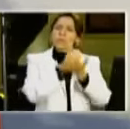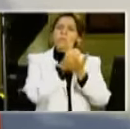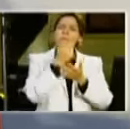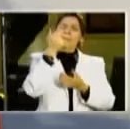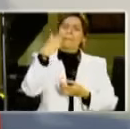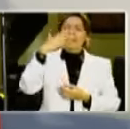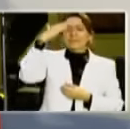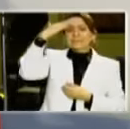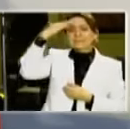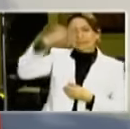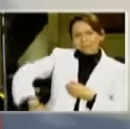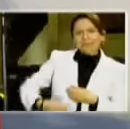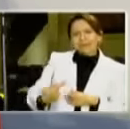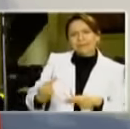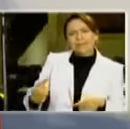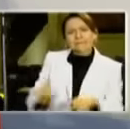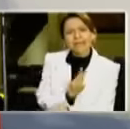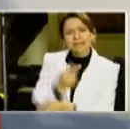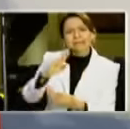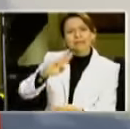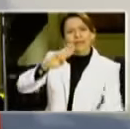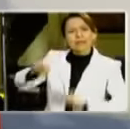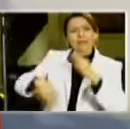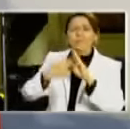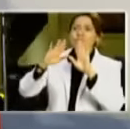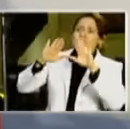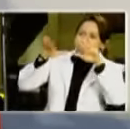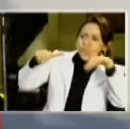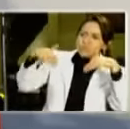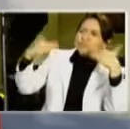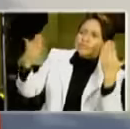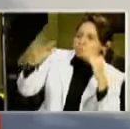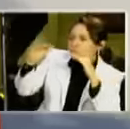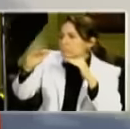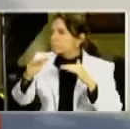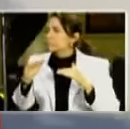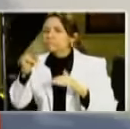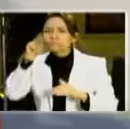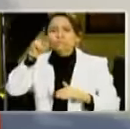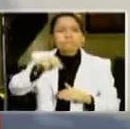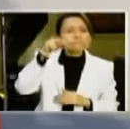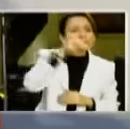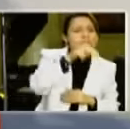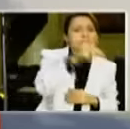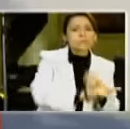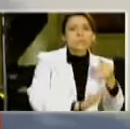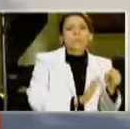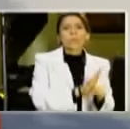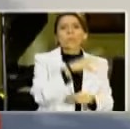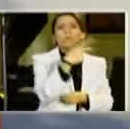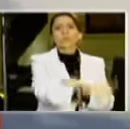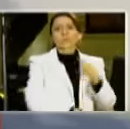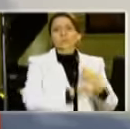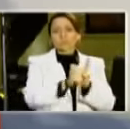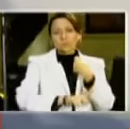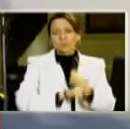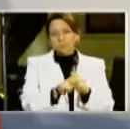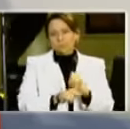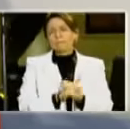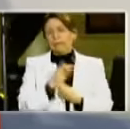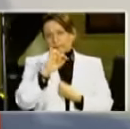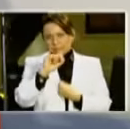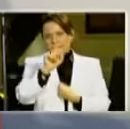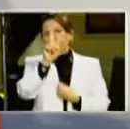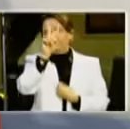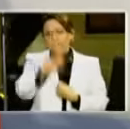que tienen. Es verdad que la pobreza ha disminuido, pero hoy se ve mucho más en la televisión y en los medios de comunicación